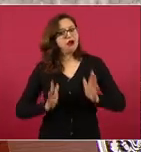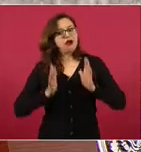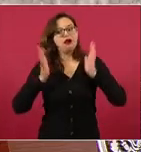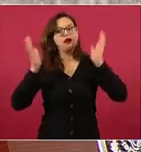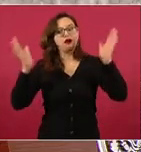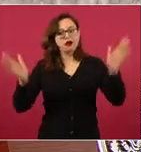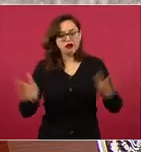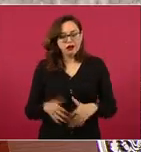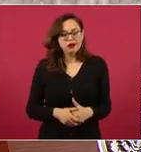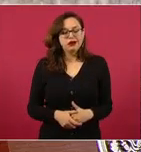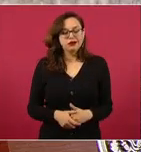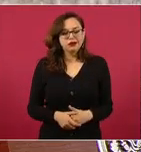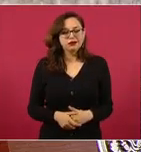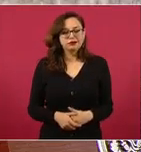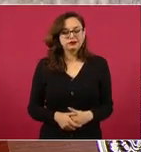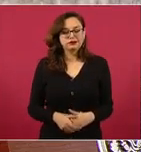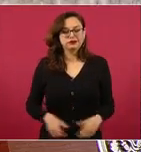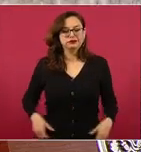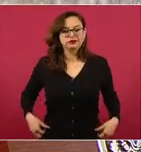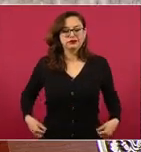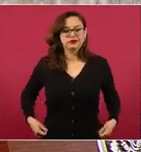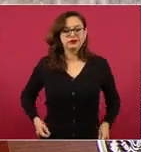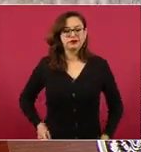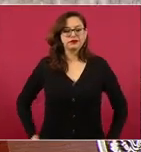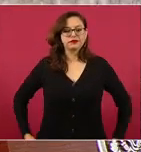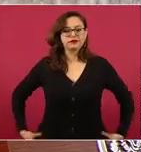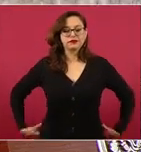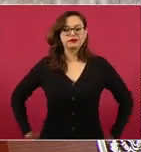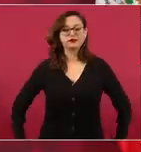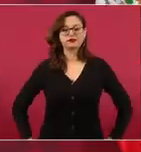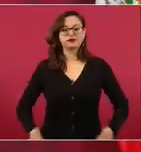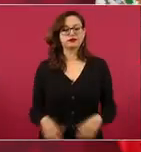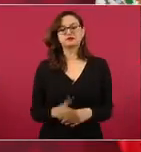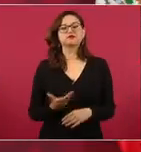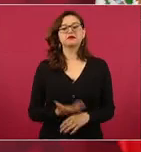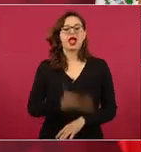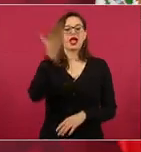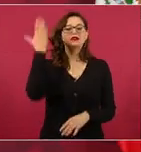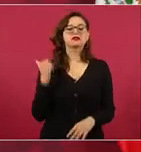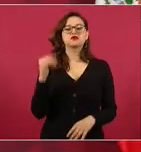opositor, porque no habían